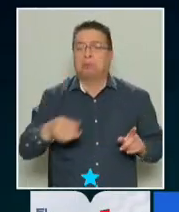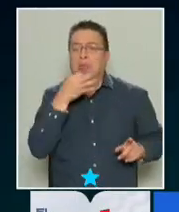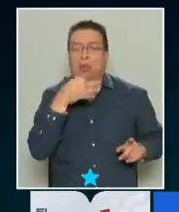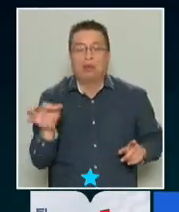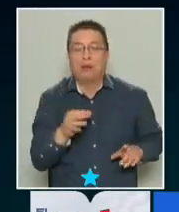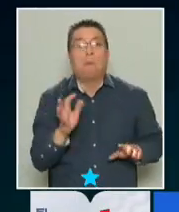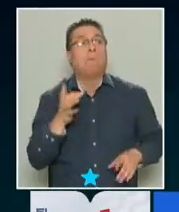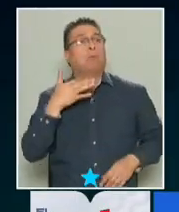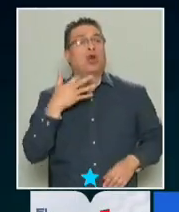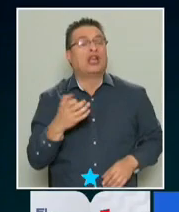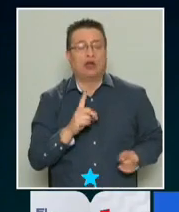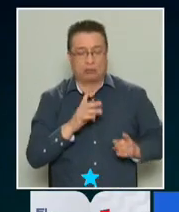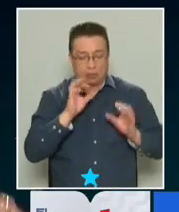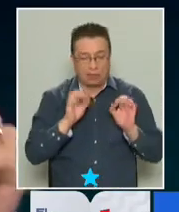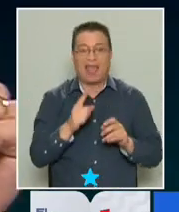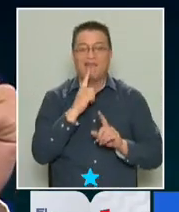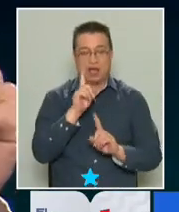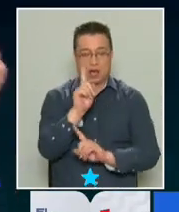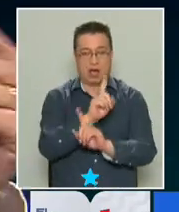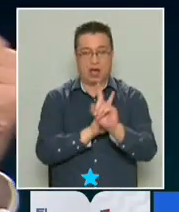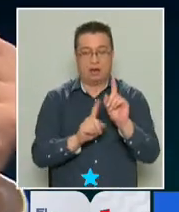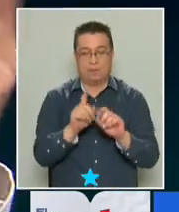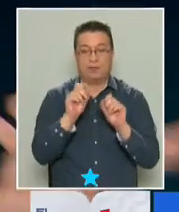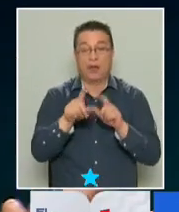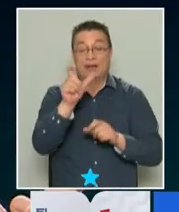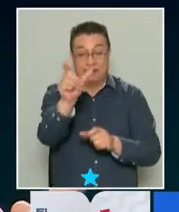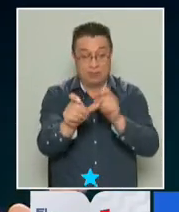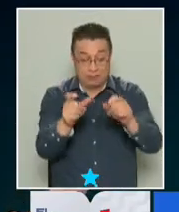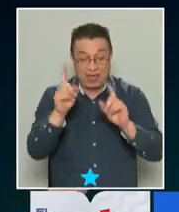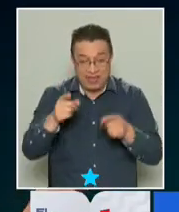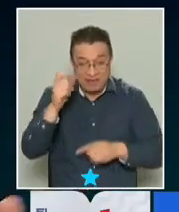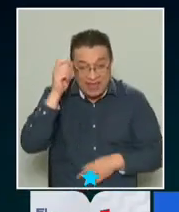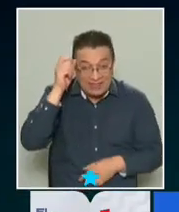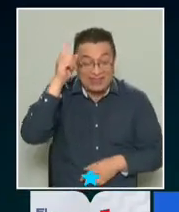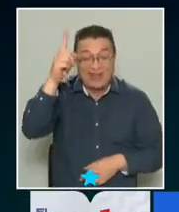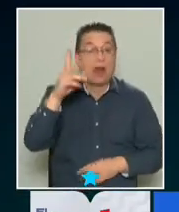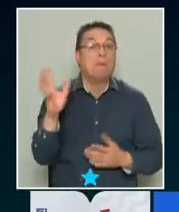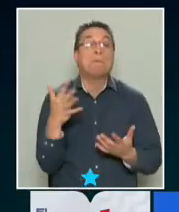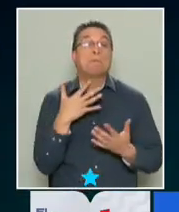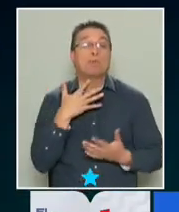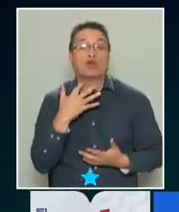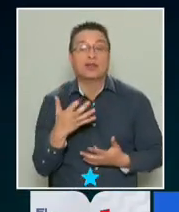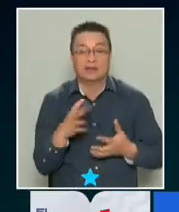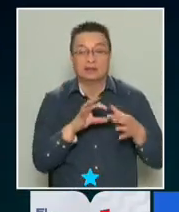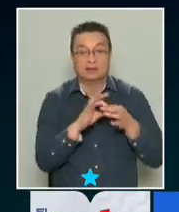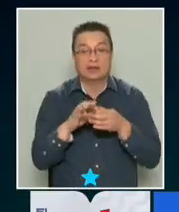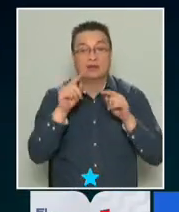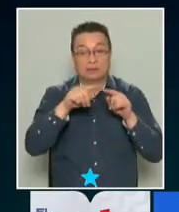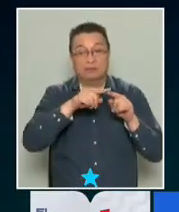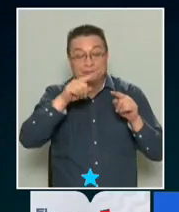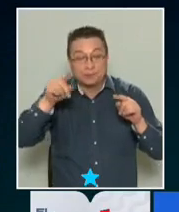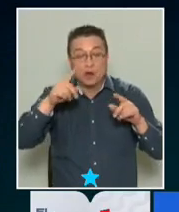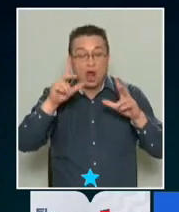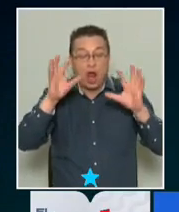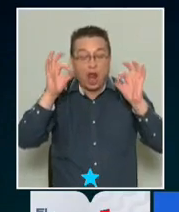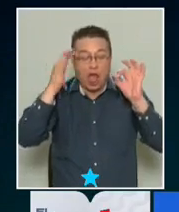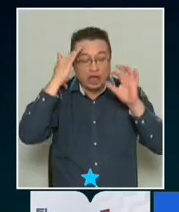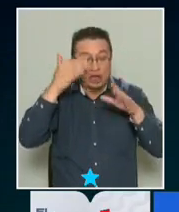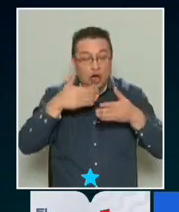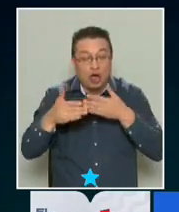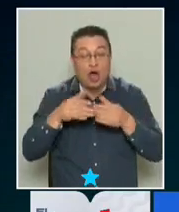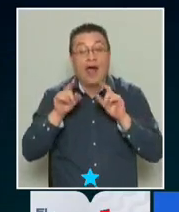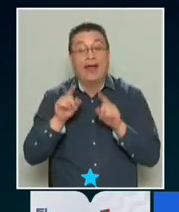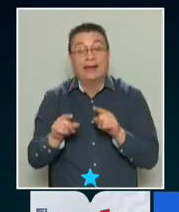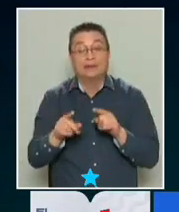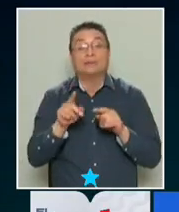decirnos por qué llega hasta que no diga que el incumbente entienda también porque se llega a esa definición el procedimiento relacionamiento lógico que desde una